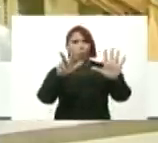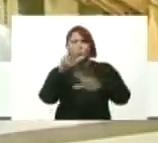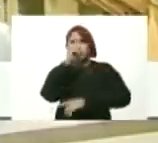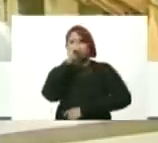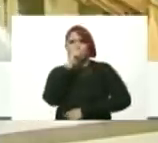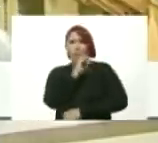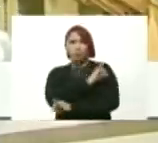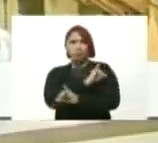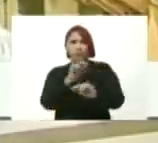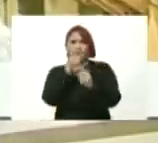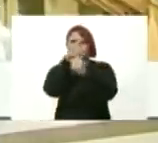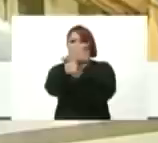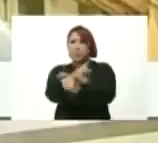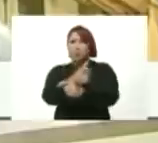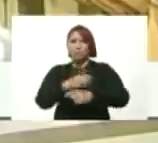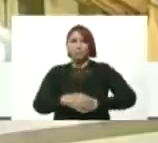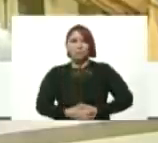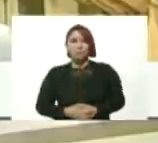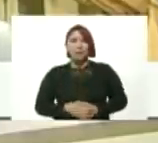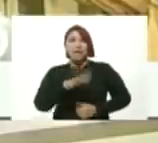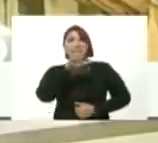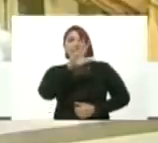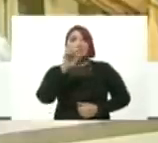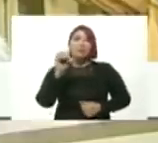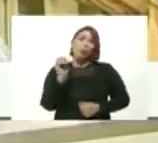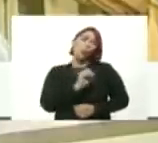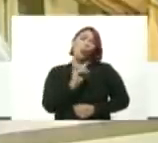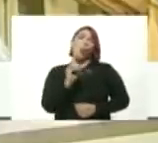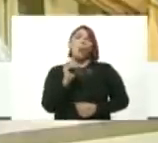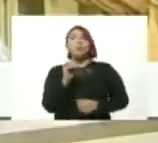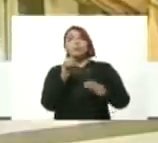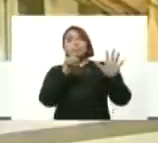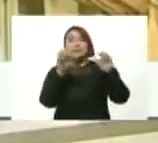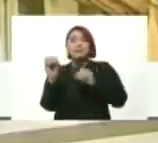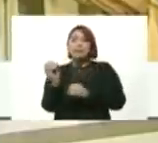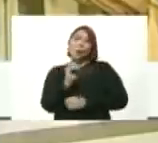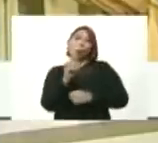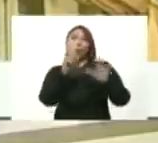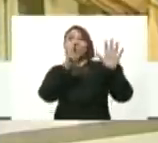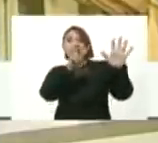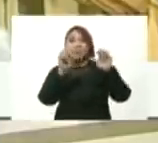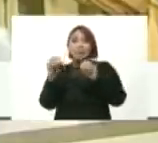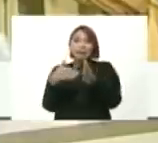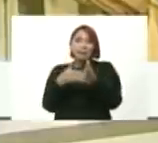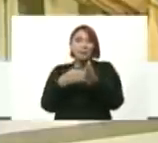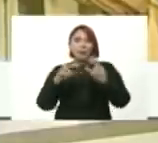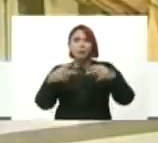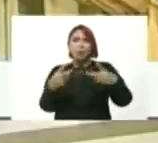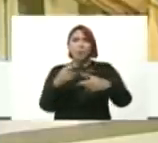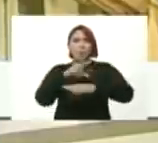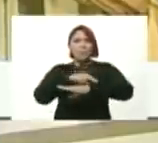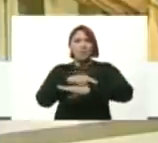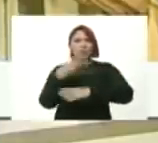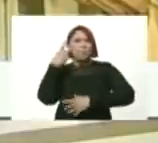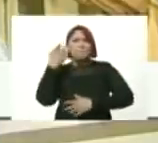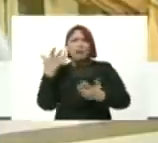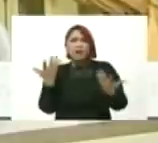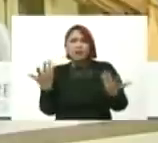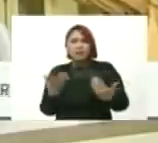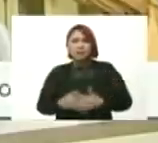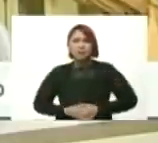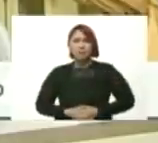estaríamos graduando 50 60 mil 70 mil nuevos médicos y médicas para qué